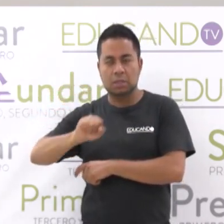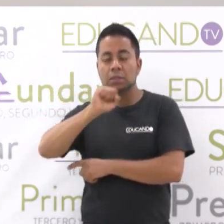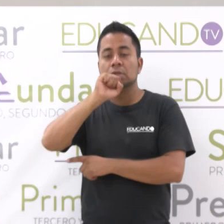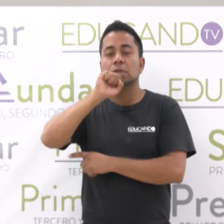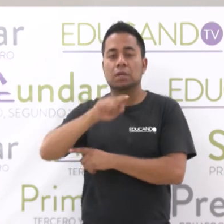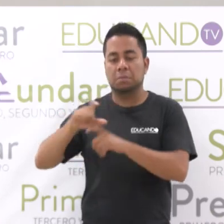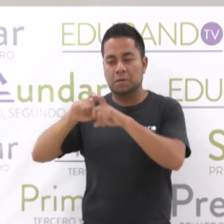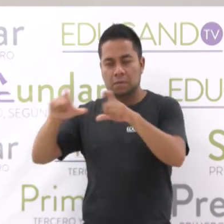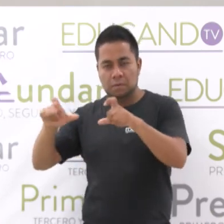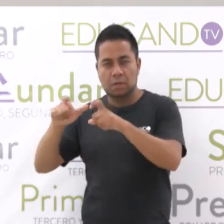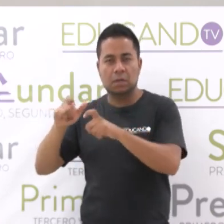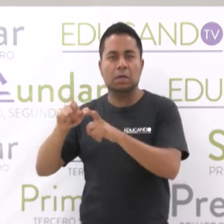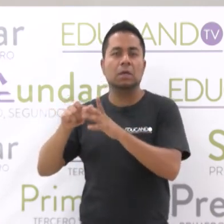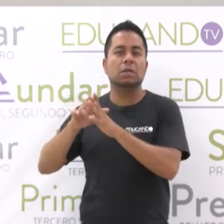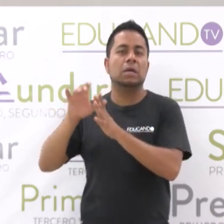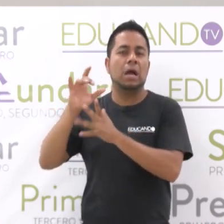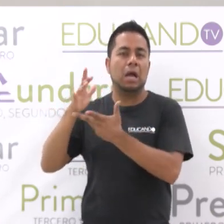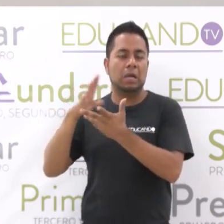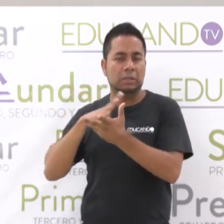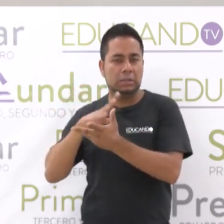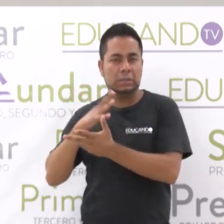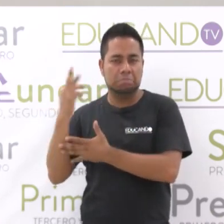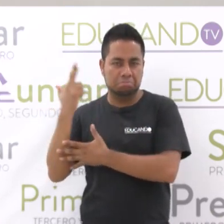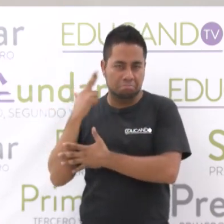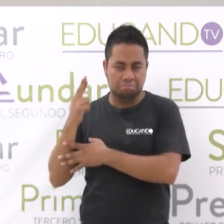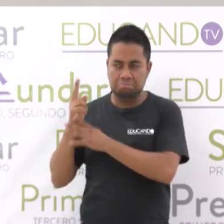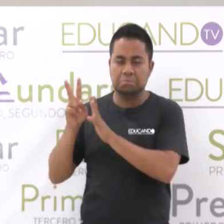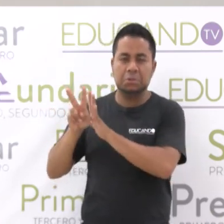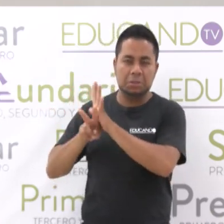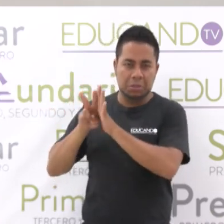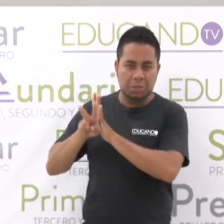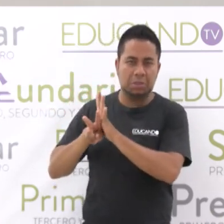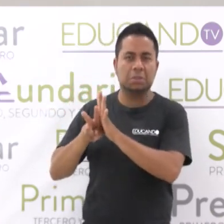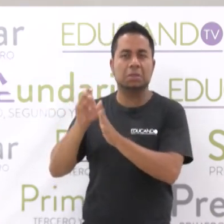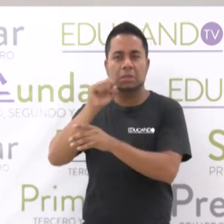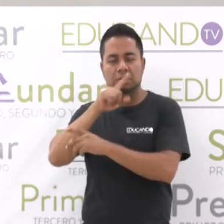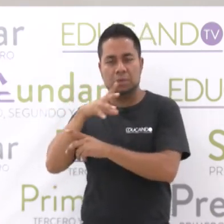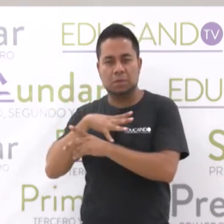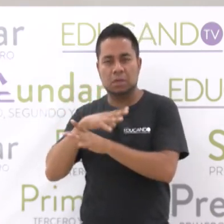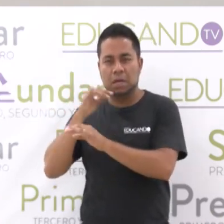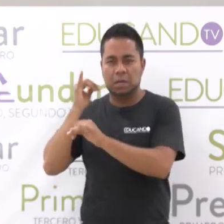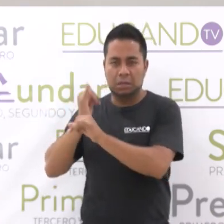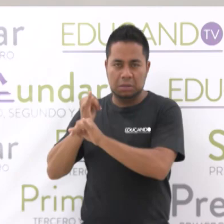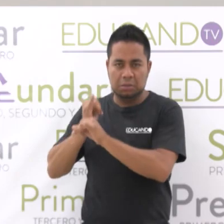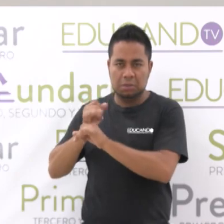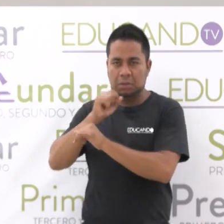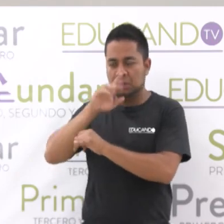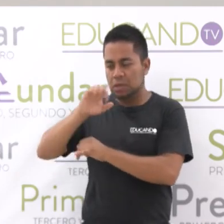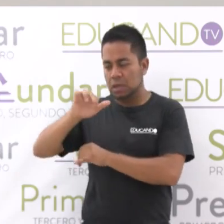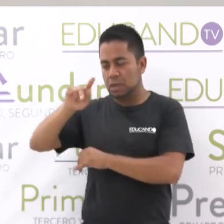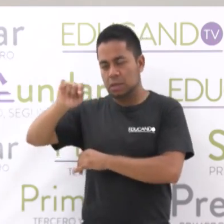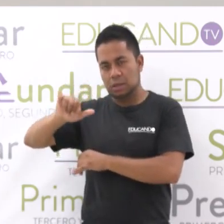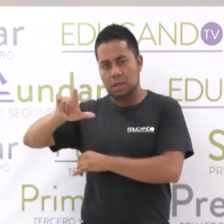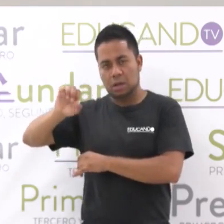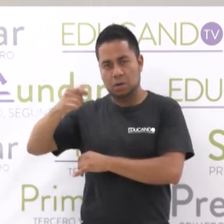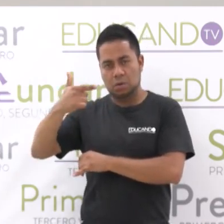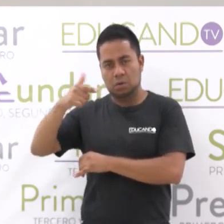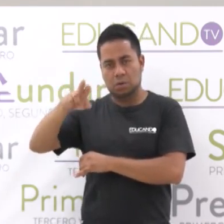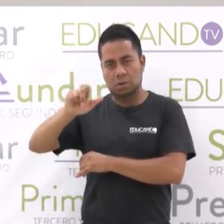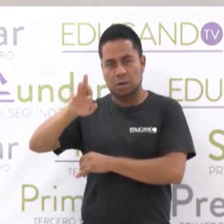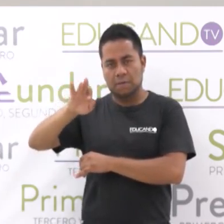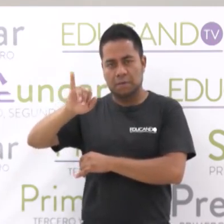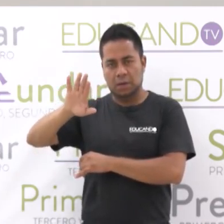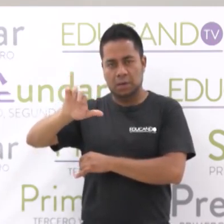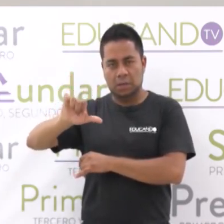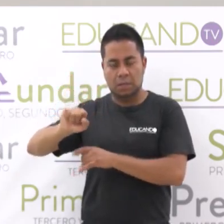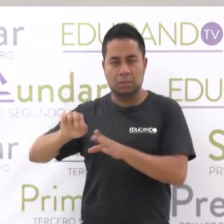fichas audiográficas, las fichas de información electrónica y las fichas catalográficas también. Bien, eso fue algo que vimos